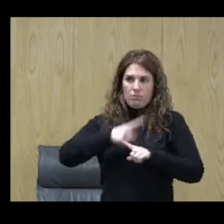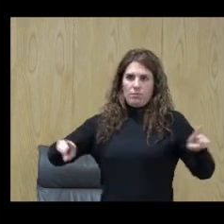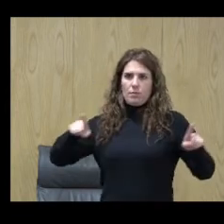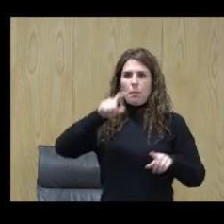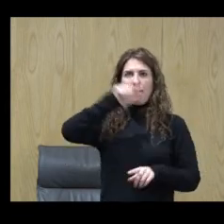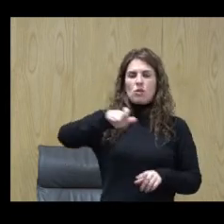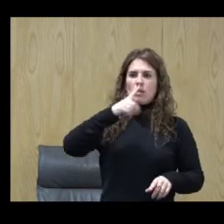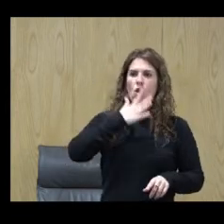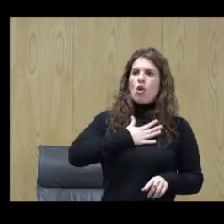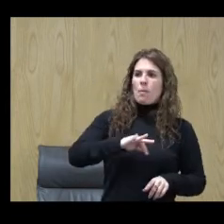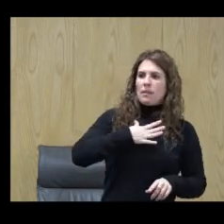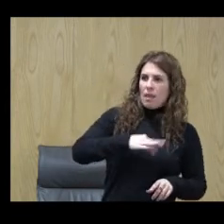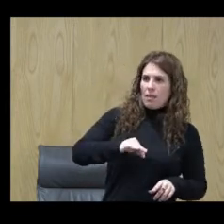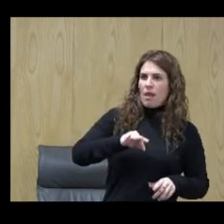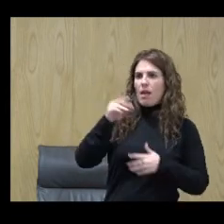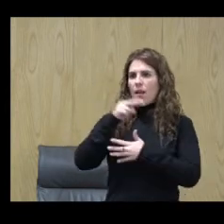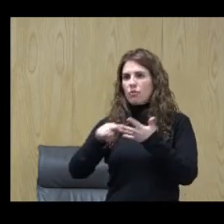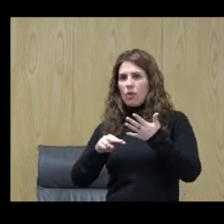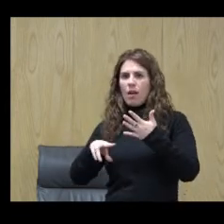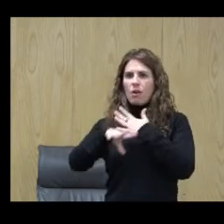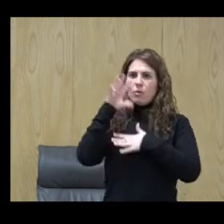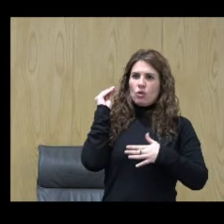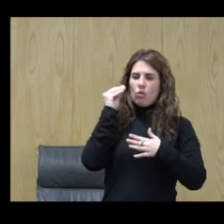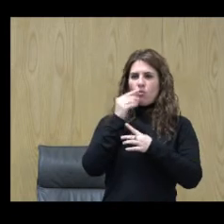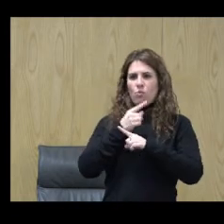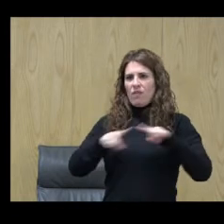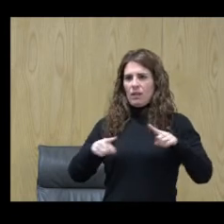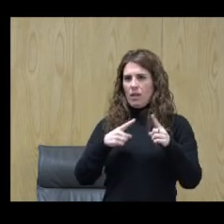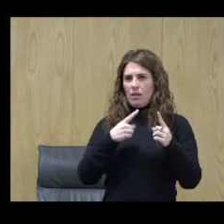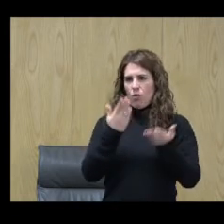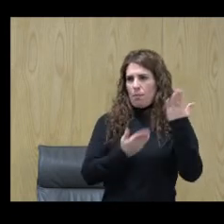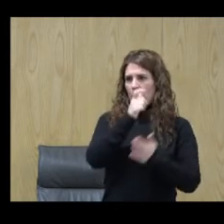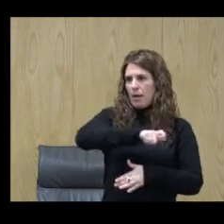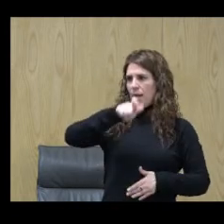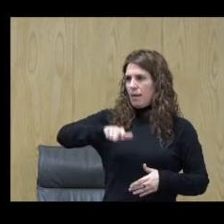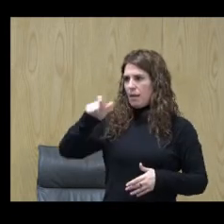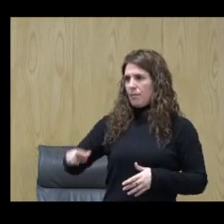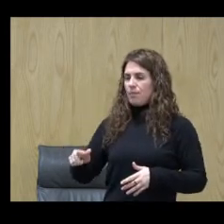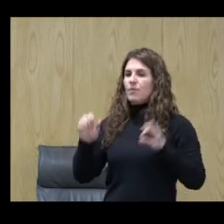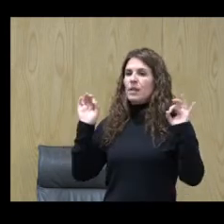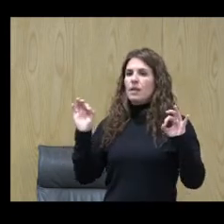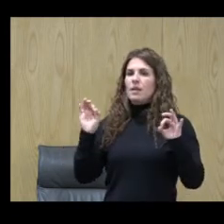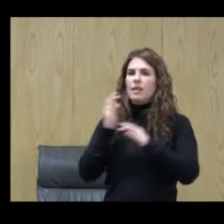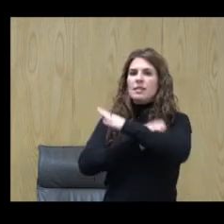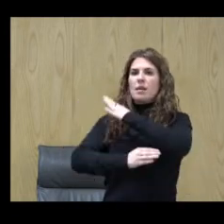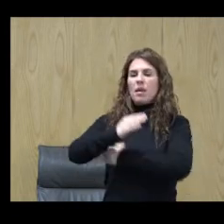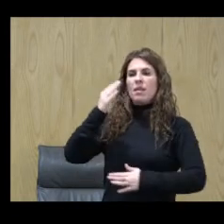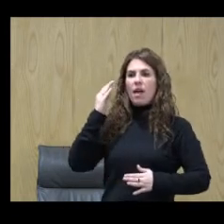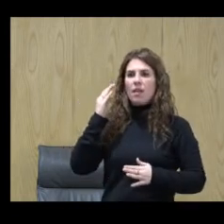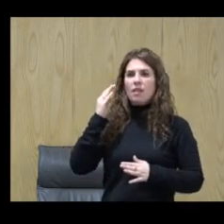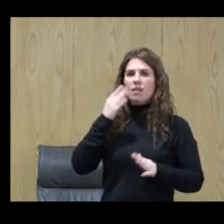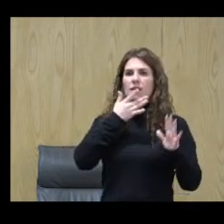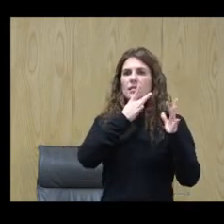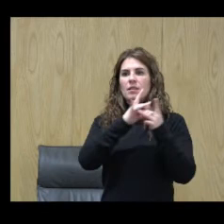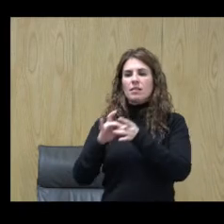competencia muy distinto a otros, ¿no? Lo que hemos visto es que el grado de discapacidad en sí mismo no predice el rendimiento